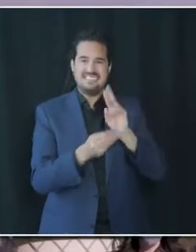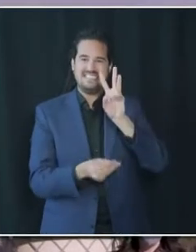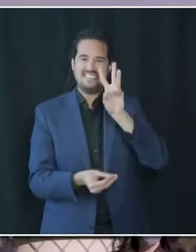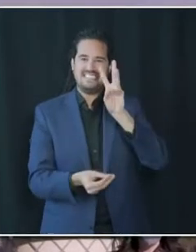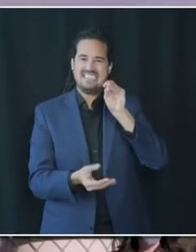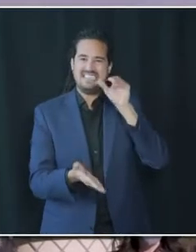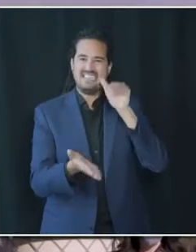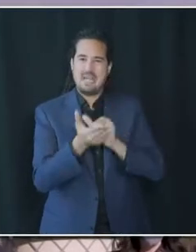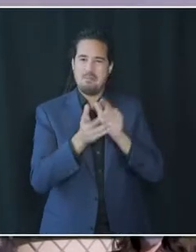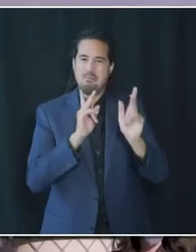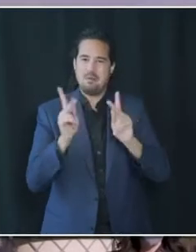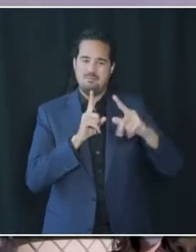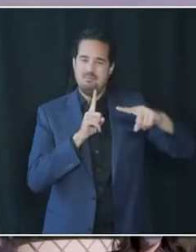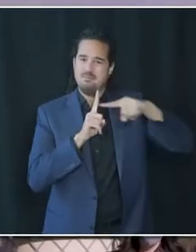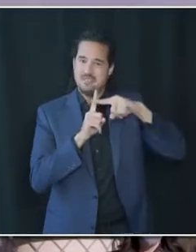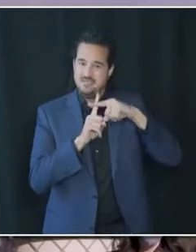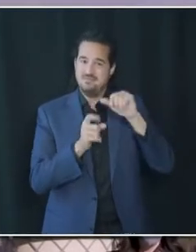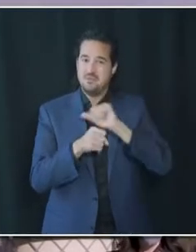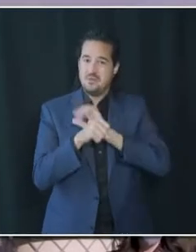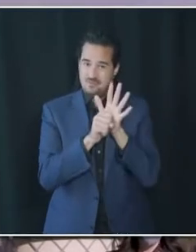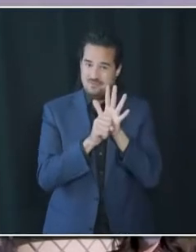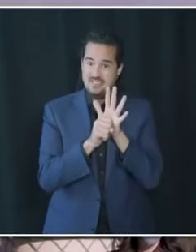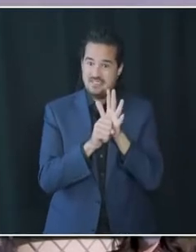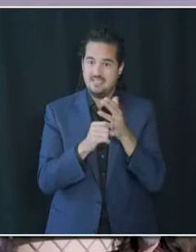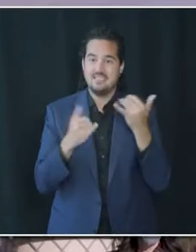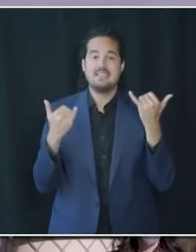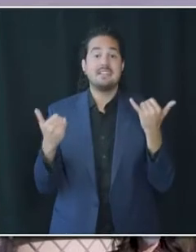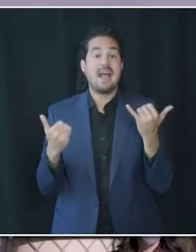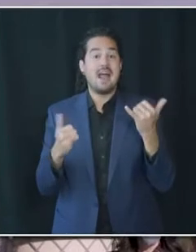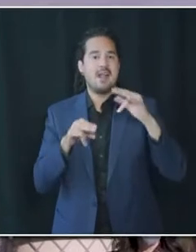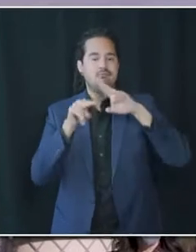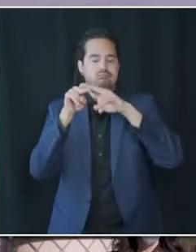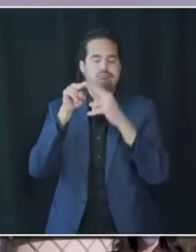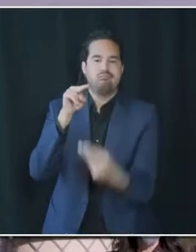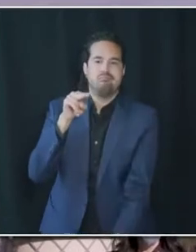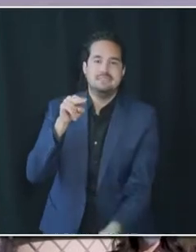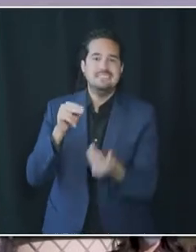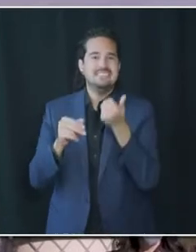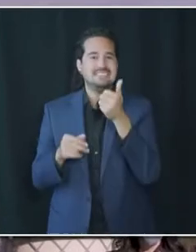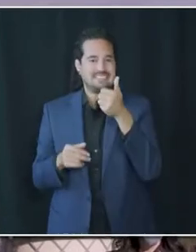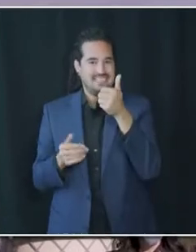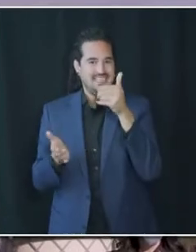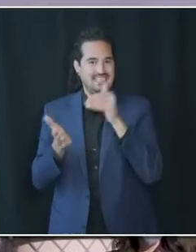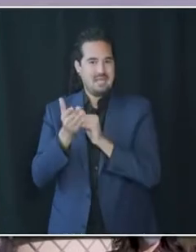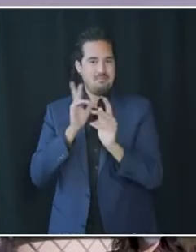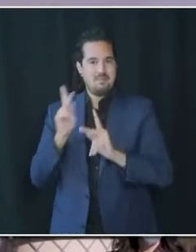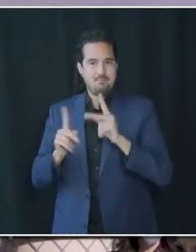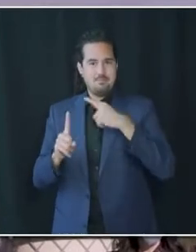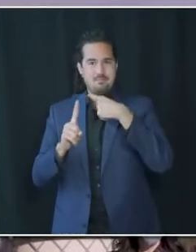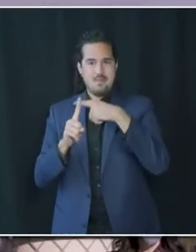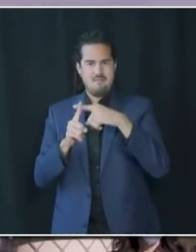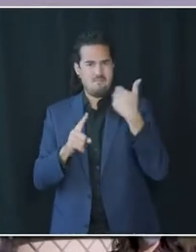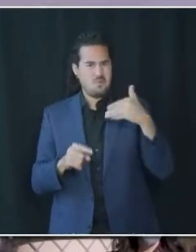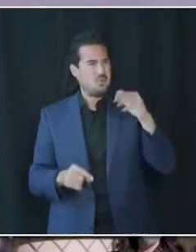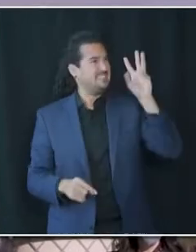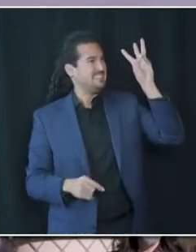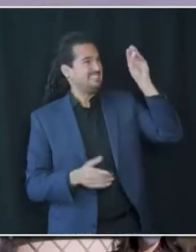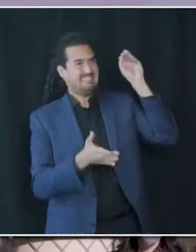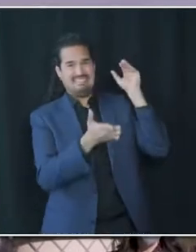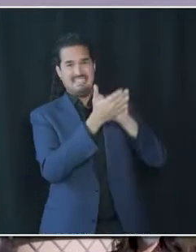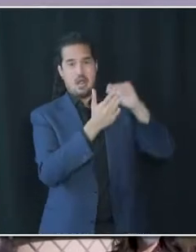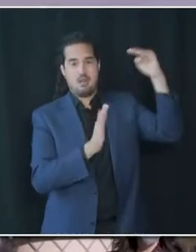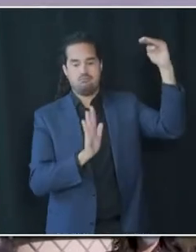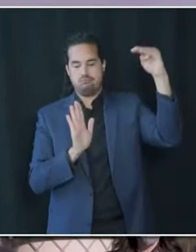comparados 60 mil hace menos de un mes ahora diez mil casos reportados hoy día el índice de